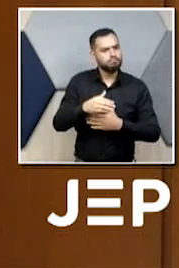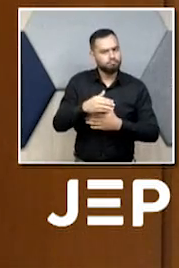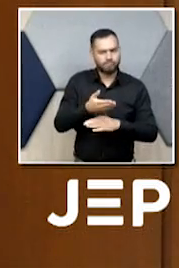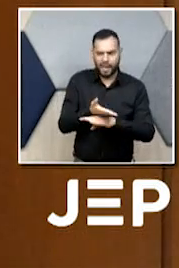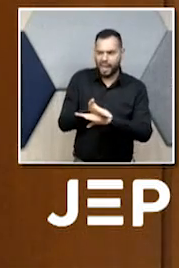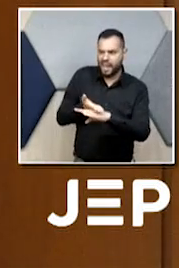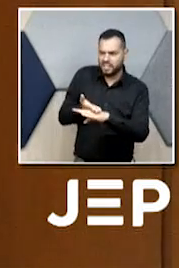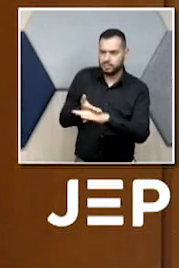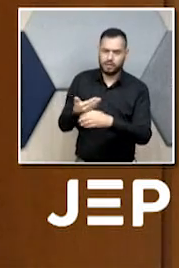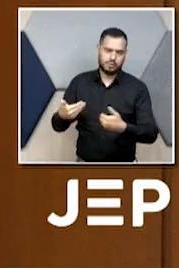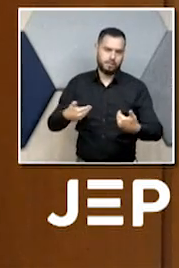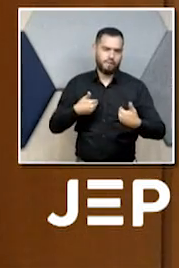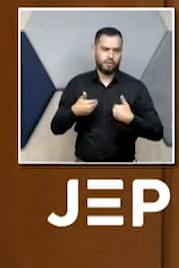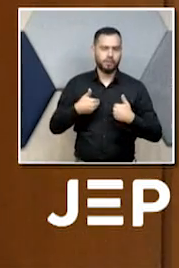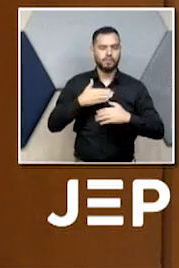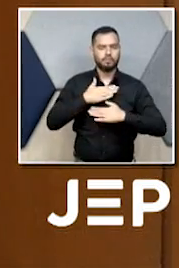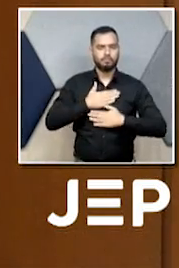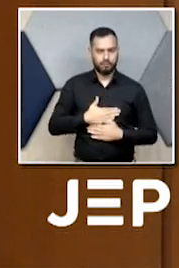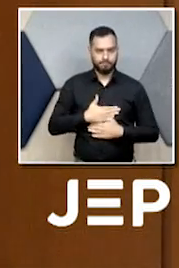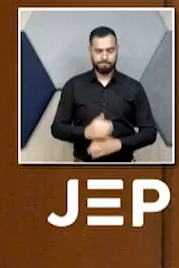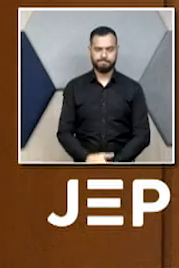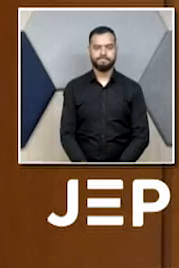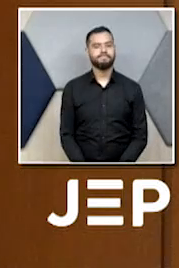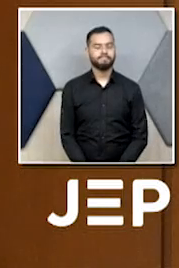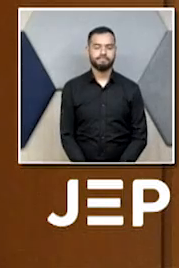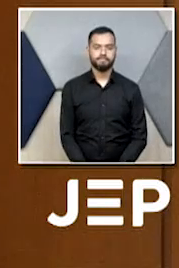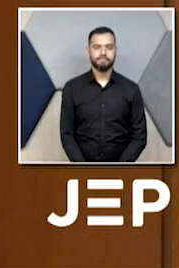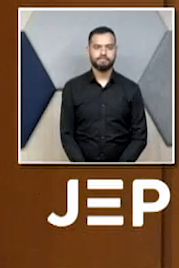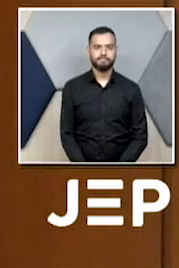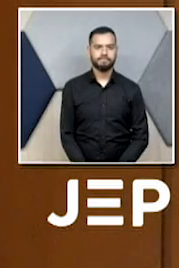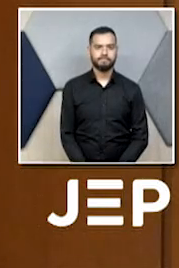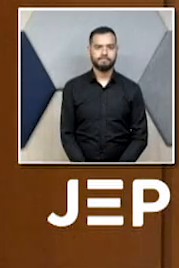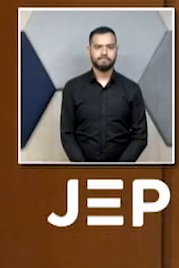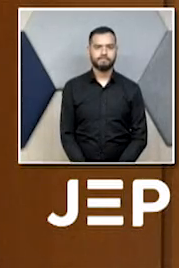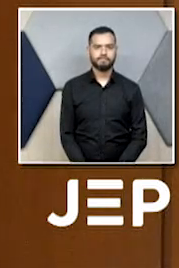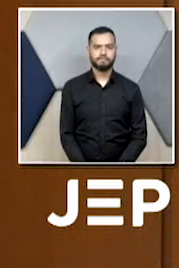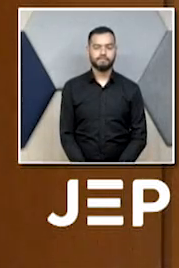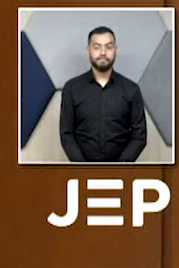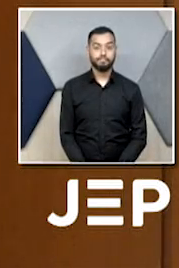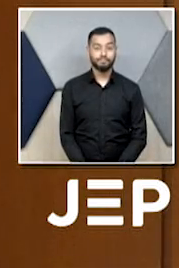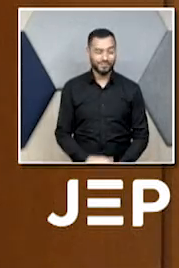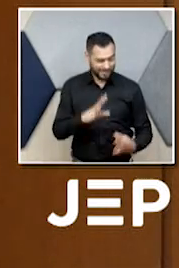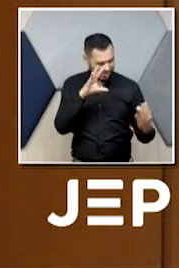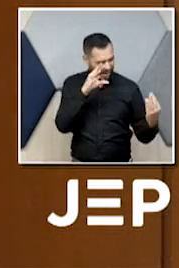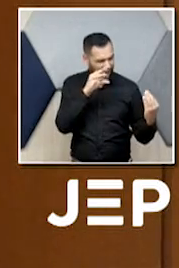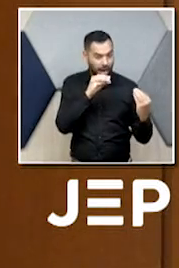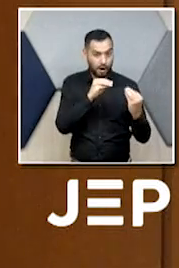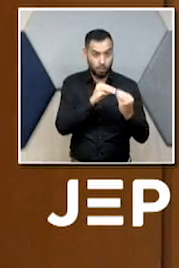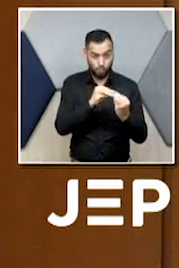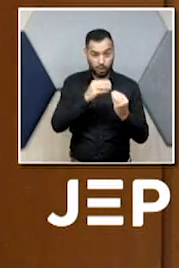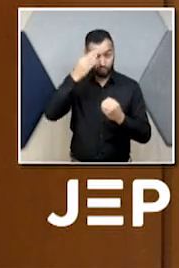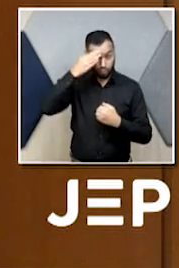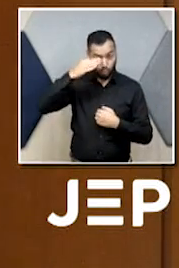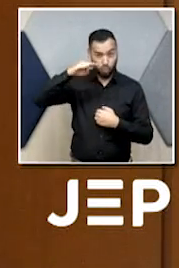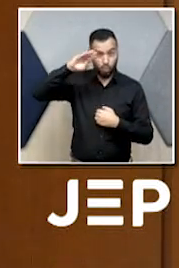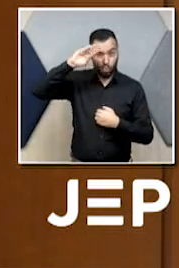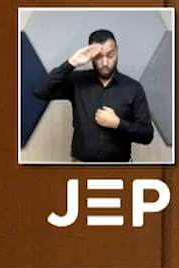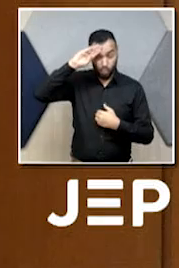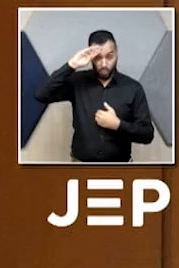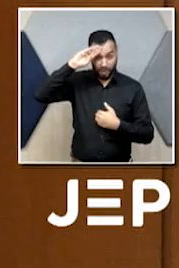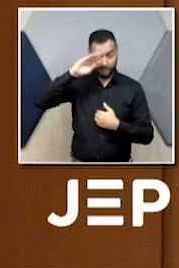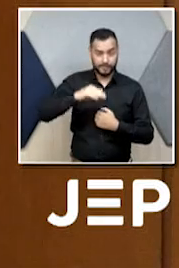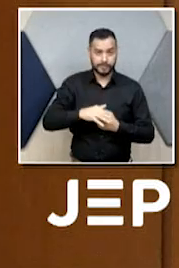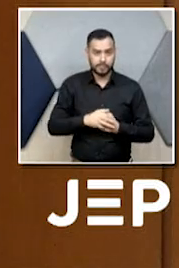víctimas. En los acuerdos de La Habana, Por otra parte,